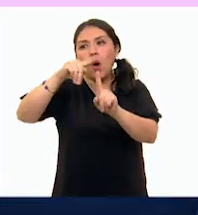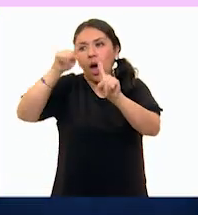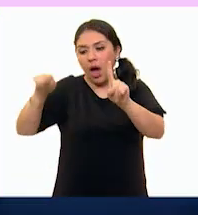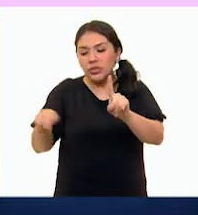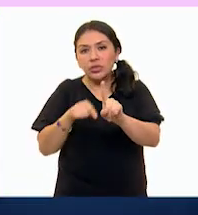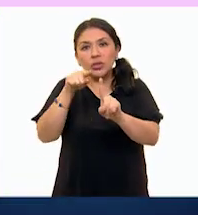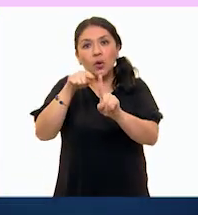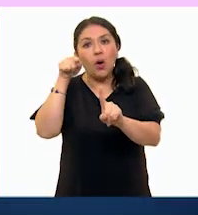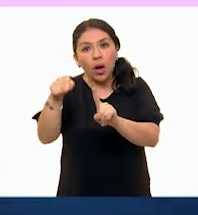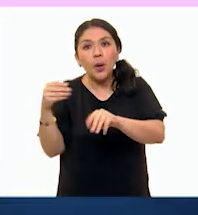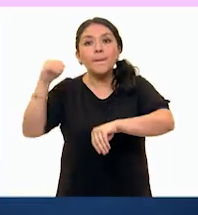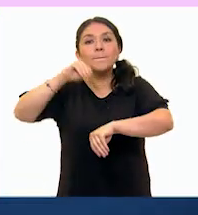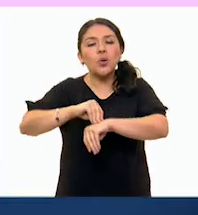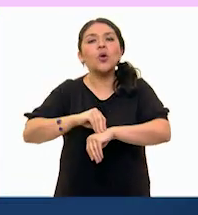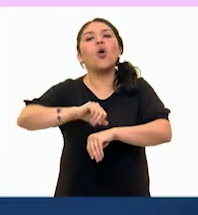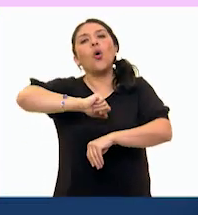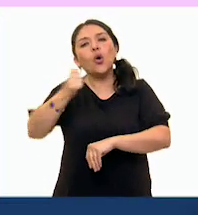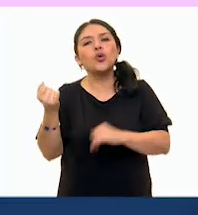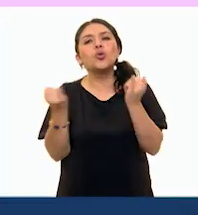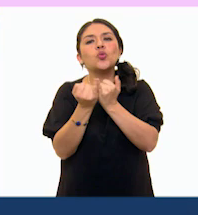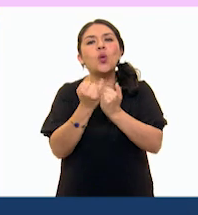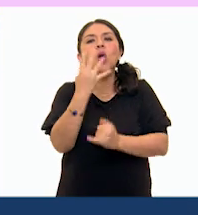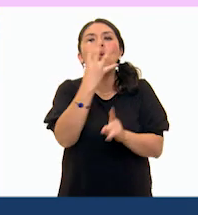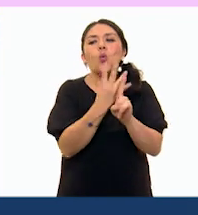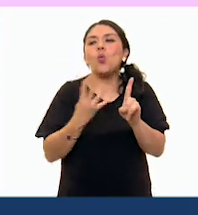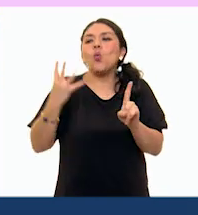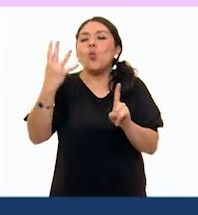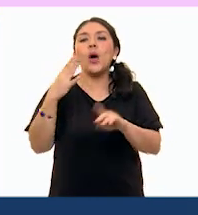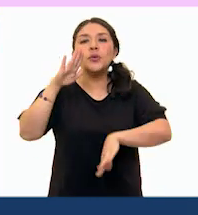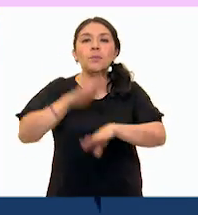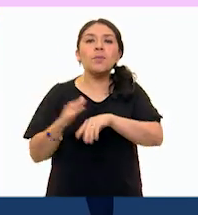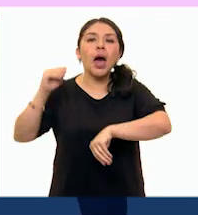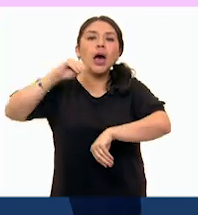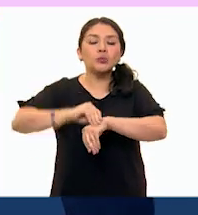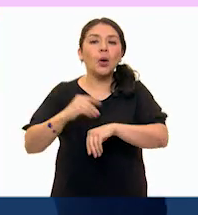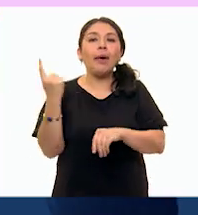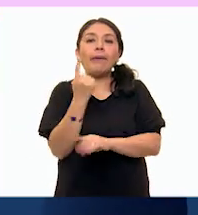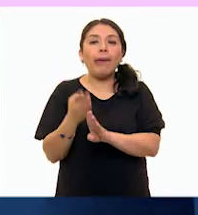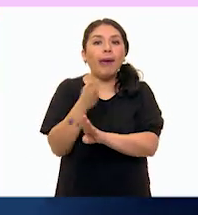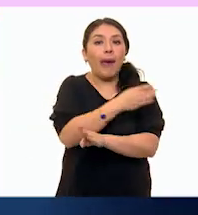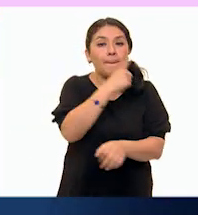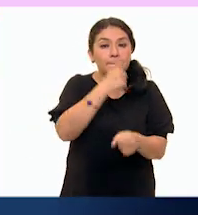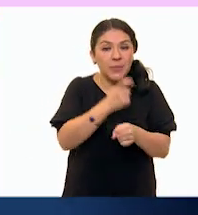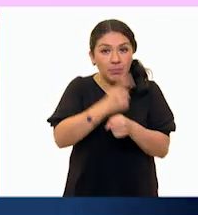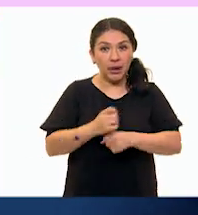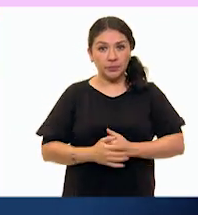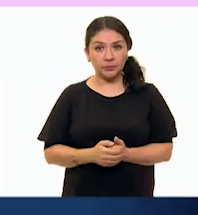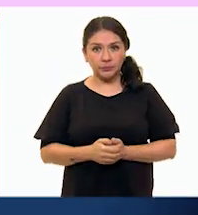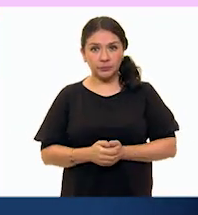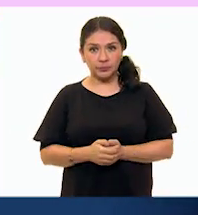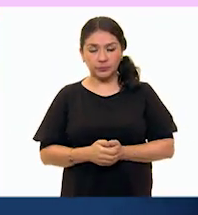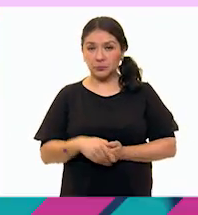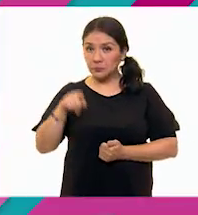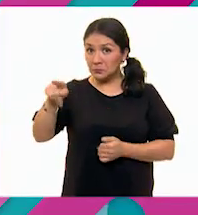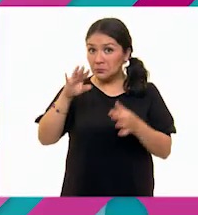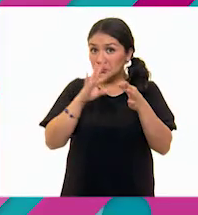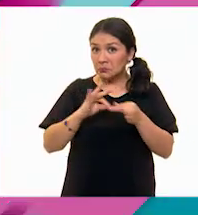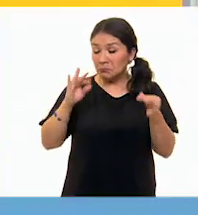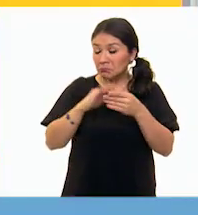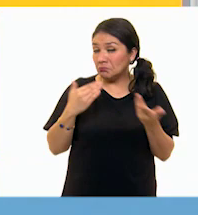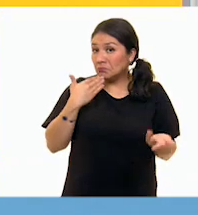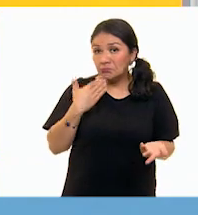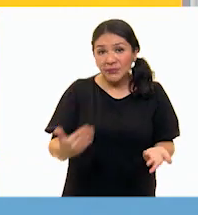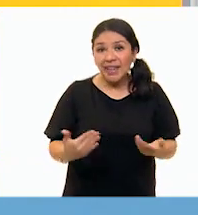lados, es decir, aumentó a 4 círculos con respecto a la figura 2. Lo explicaste muy bien,